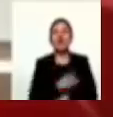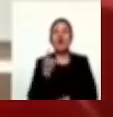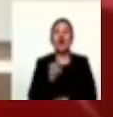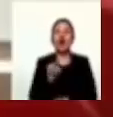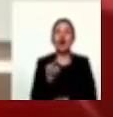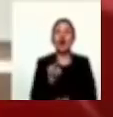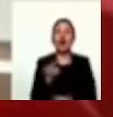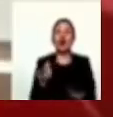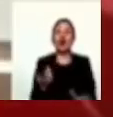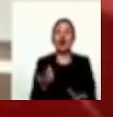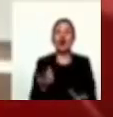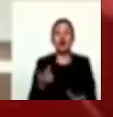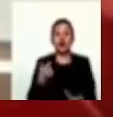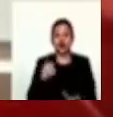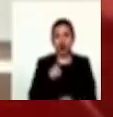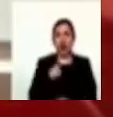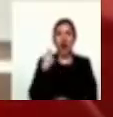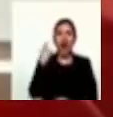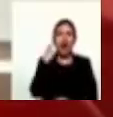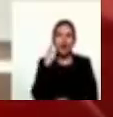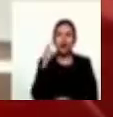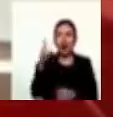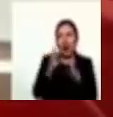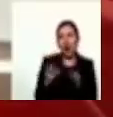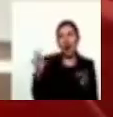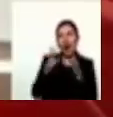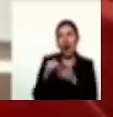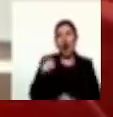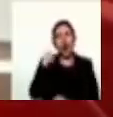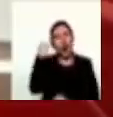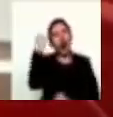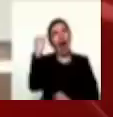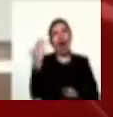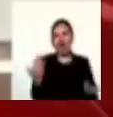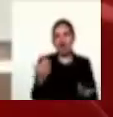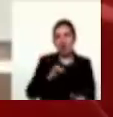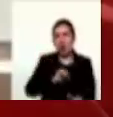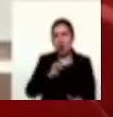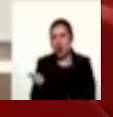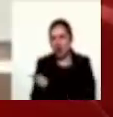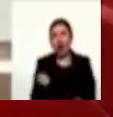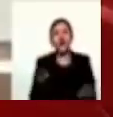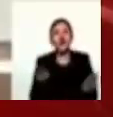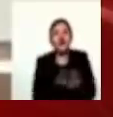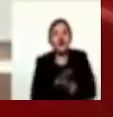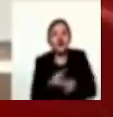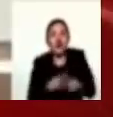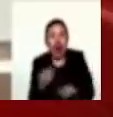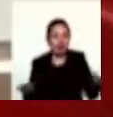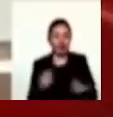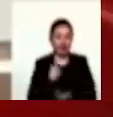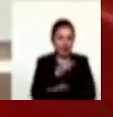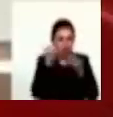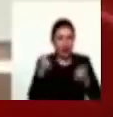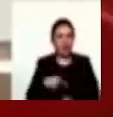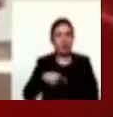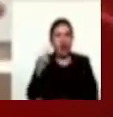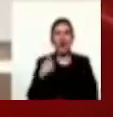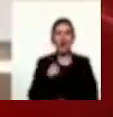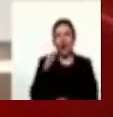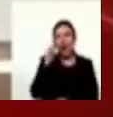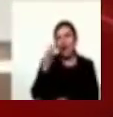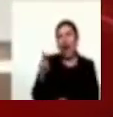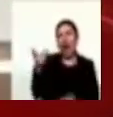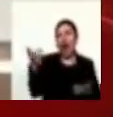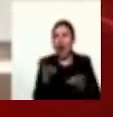resulta que no apoyó a morena y también al partido de trabajo para crear una comisión que